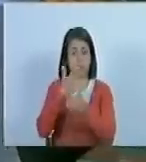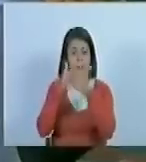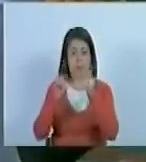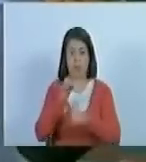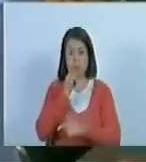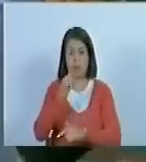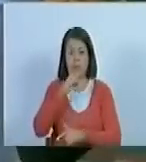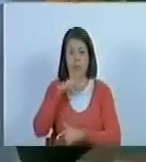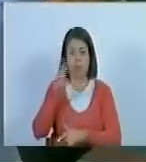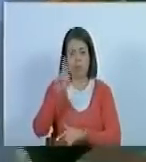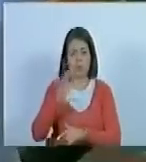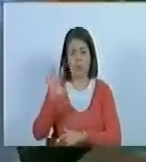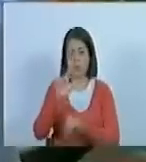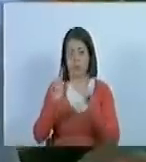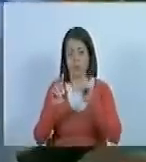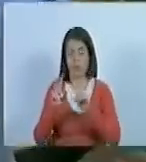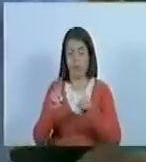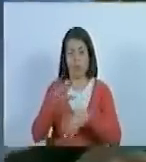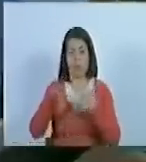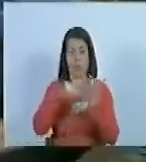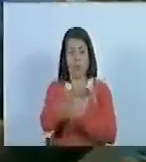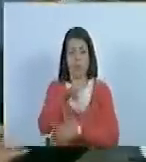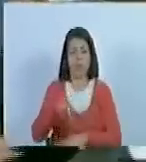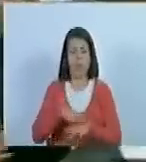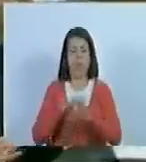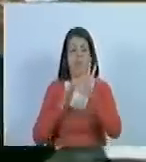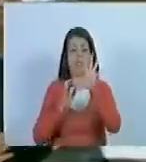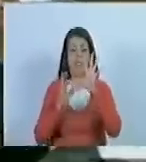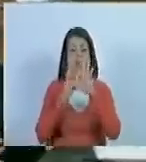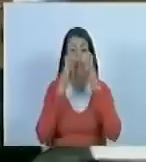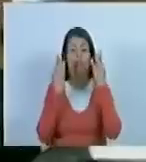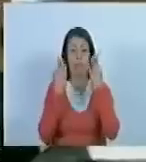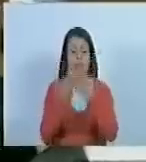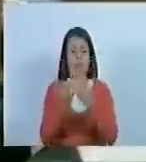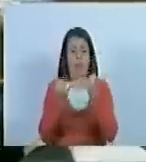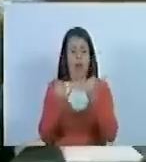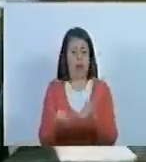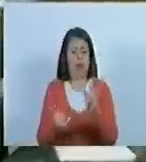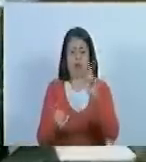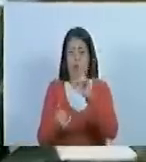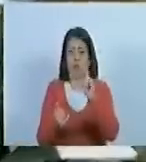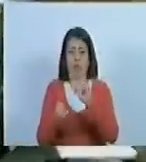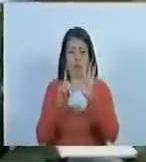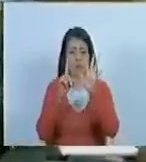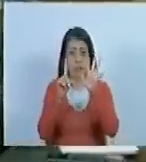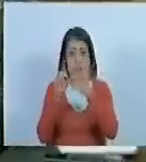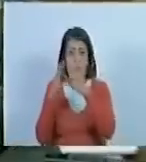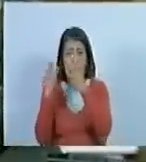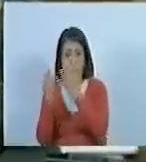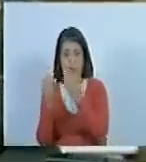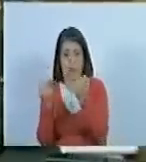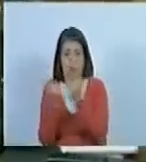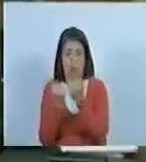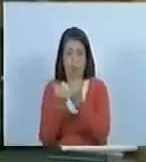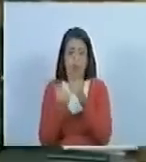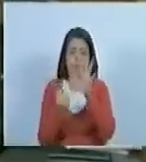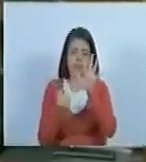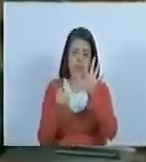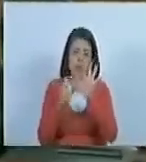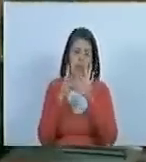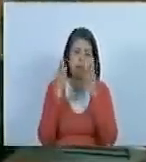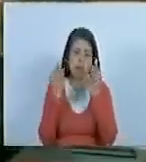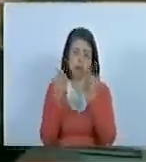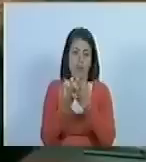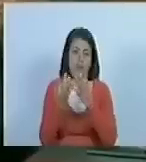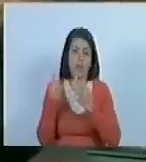de expresión en la historia de Venezuela. Está en crisis por cinco familias, que ahora ya no son las seis familias de esos conglomerados, sino que son las cinco